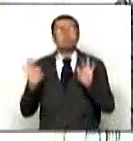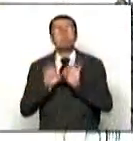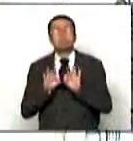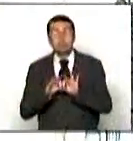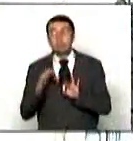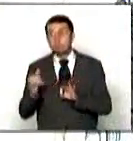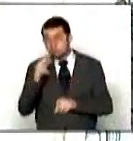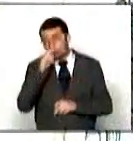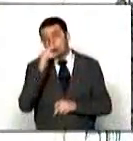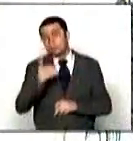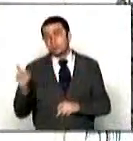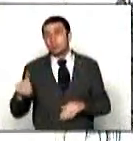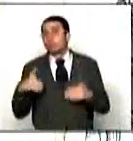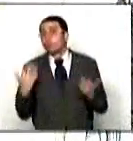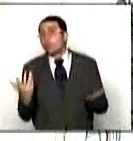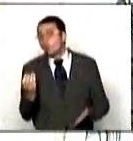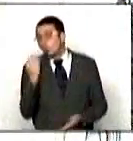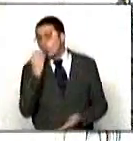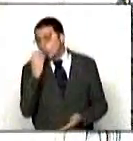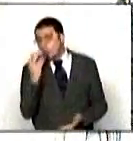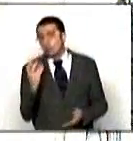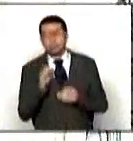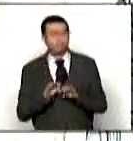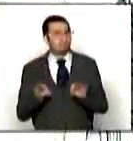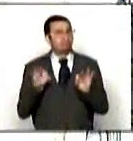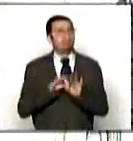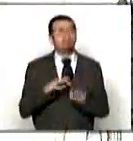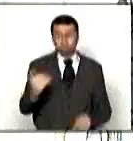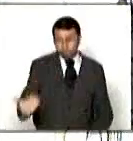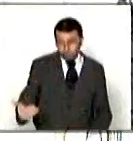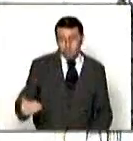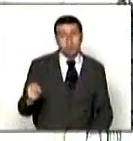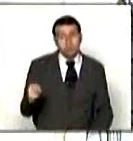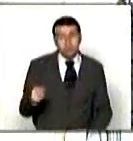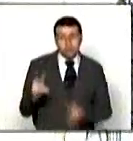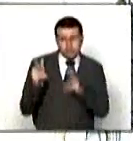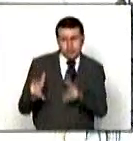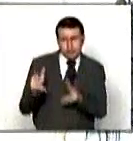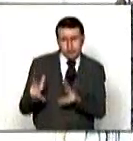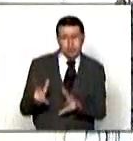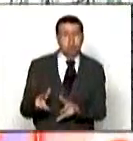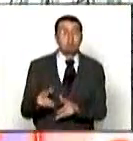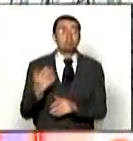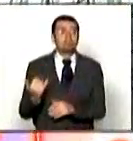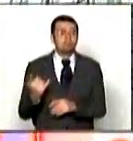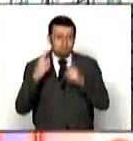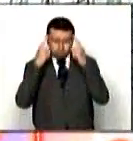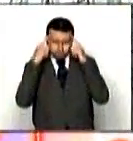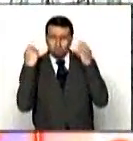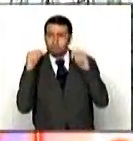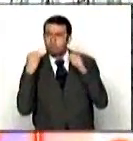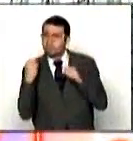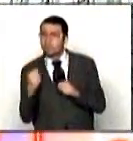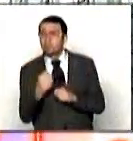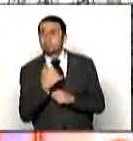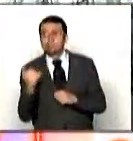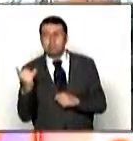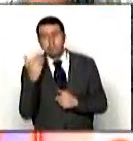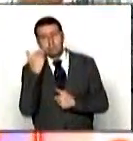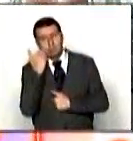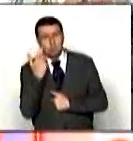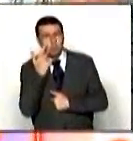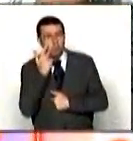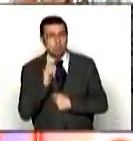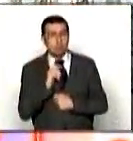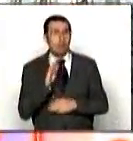los niños, que yo diría que es nuestra principal preocupación. Finalmente, nosotros